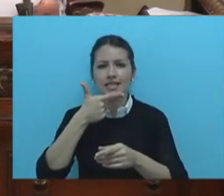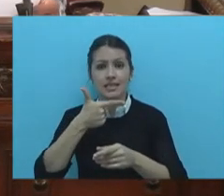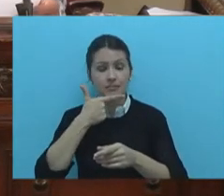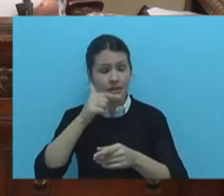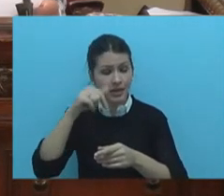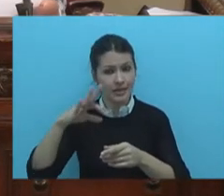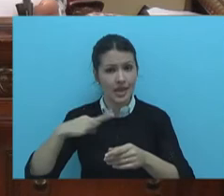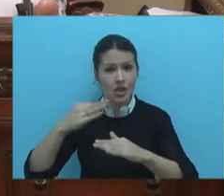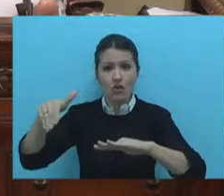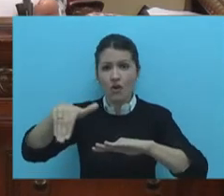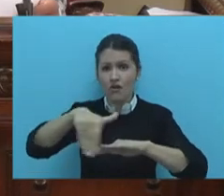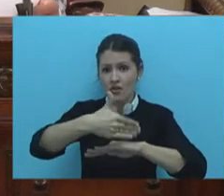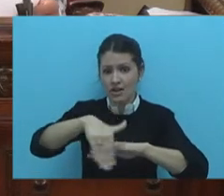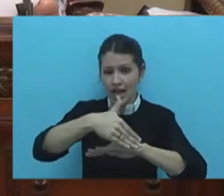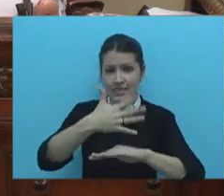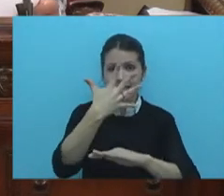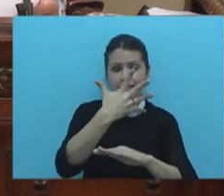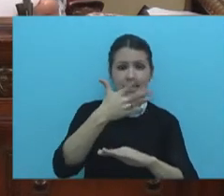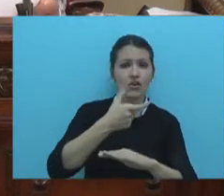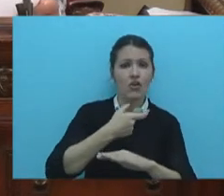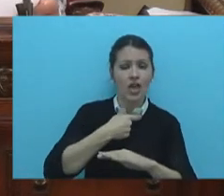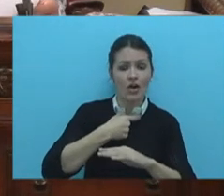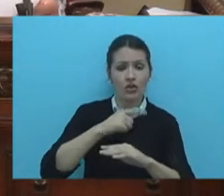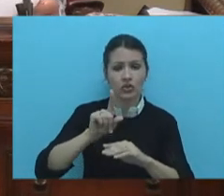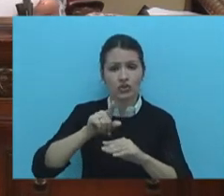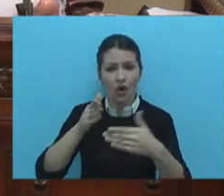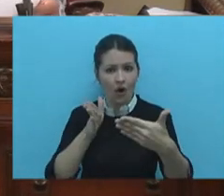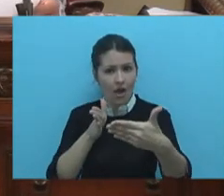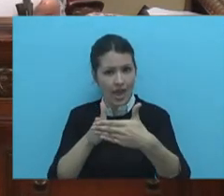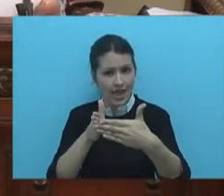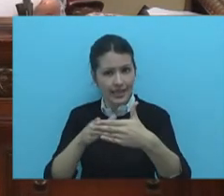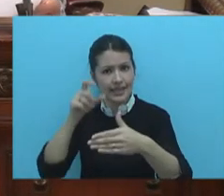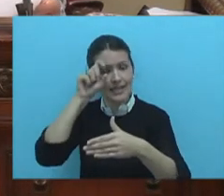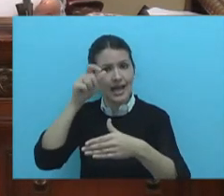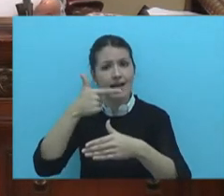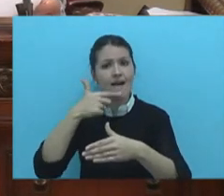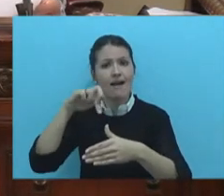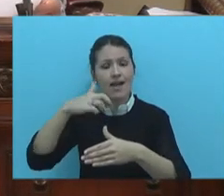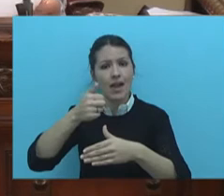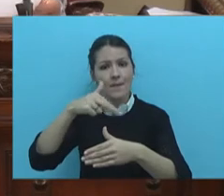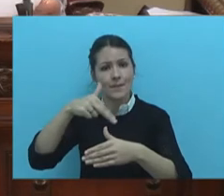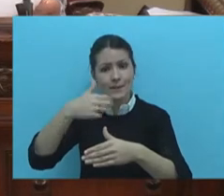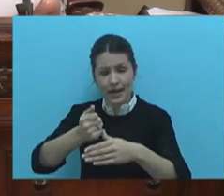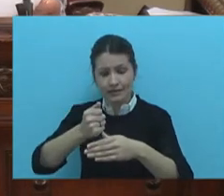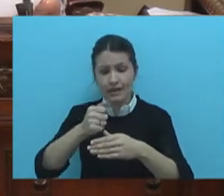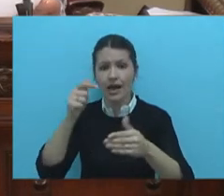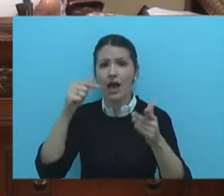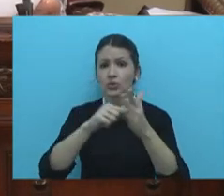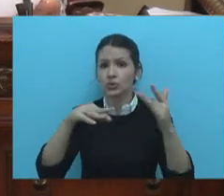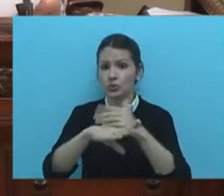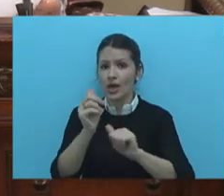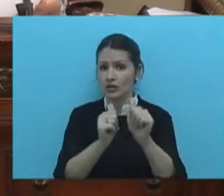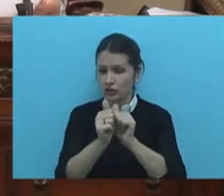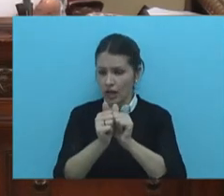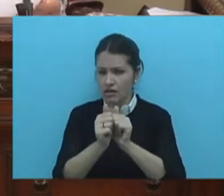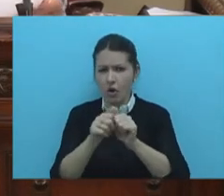y España del barrio Las Flores de la ciudad de Rosario, que está organizado por la Escuela de Educación Técnica